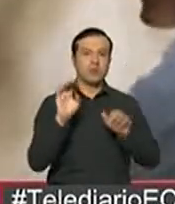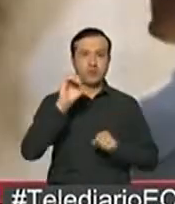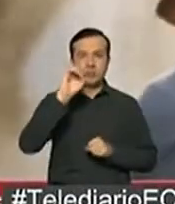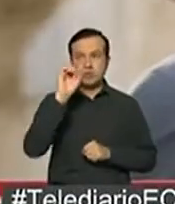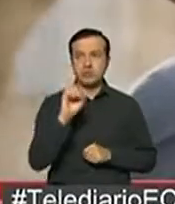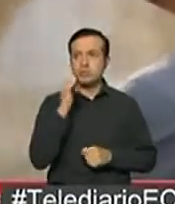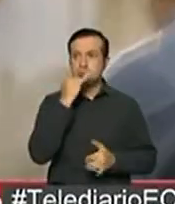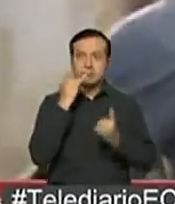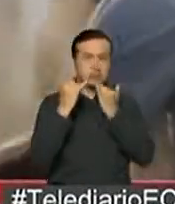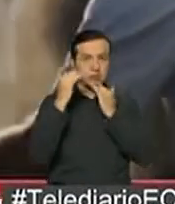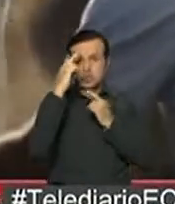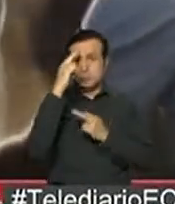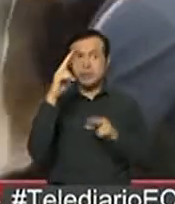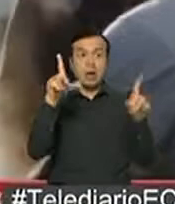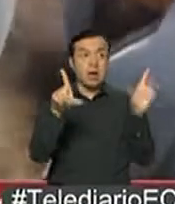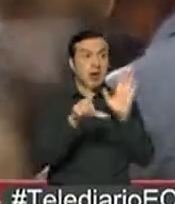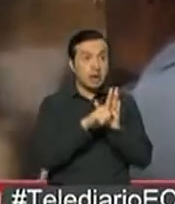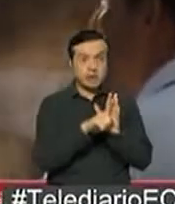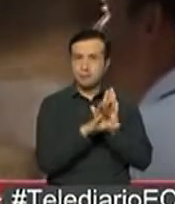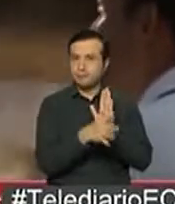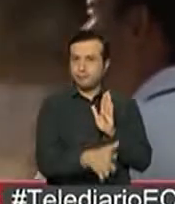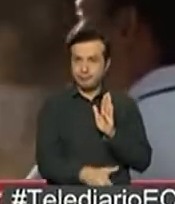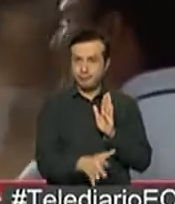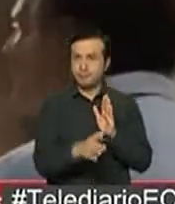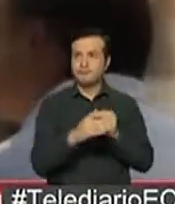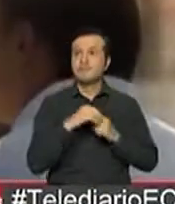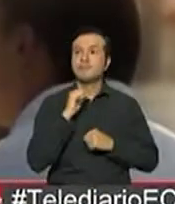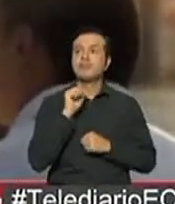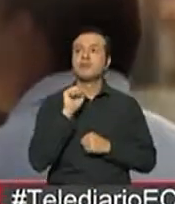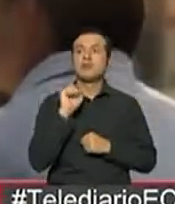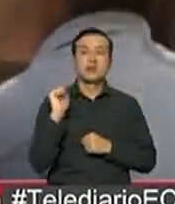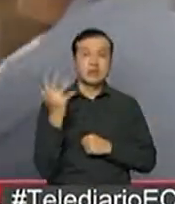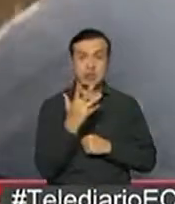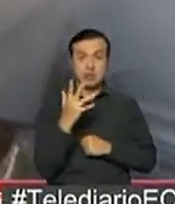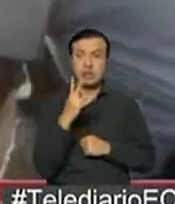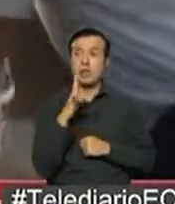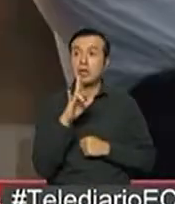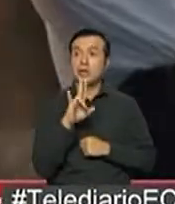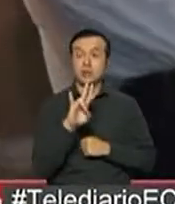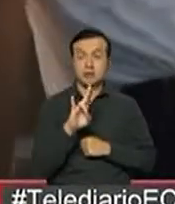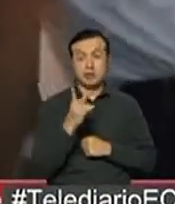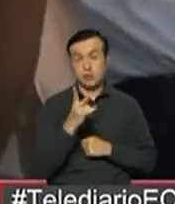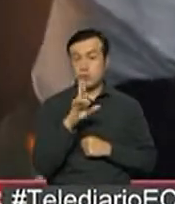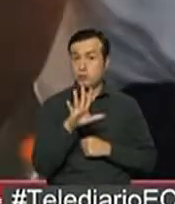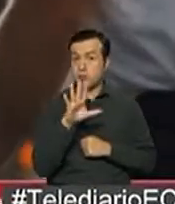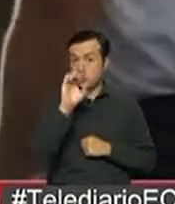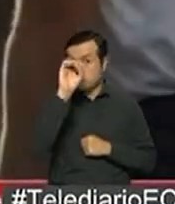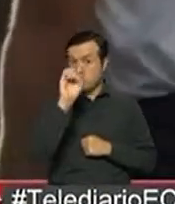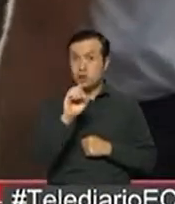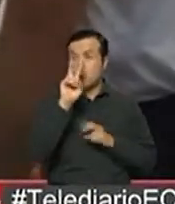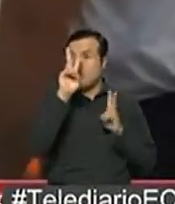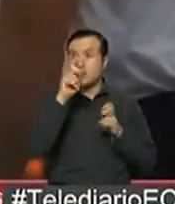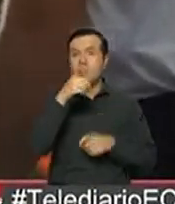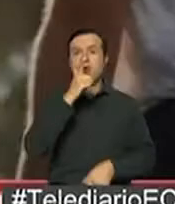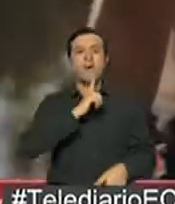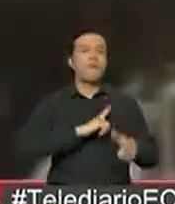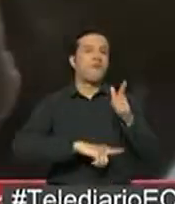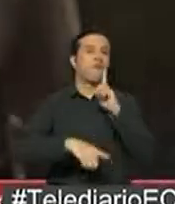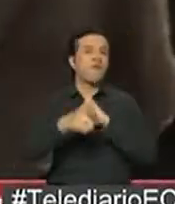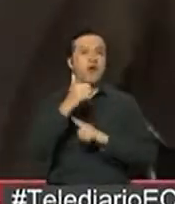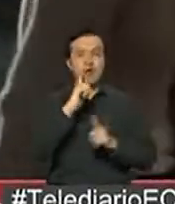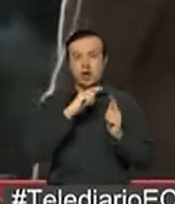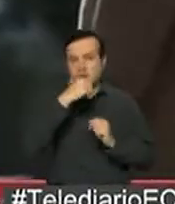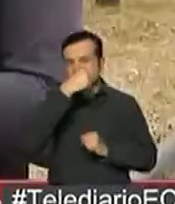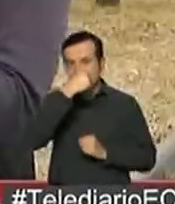por no respetar las señales de tránsito en quinto en lugar de las causas de accidentes está el encontrarse en estado de embriaguez o